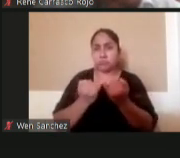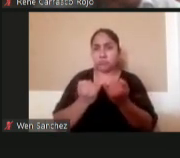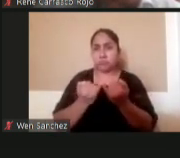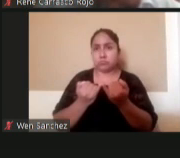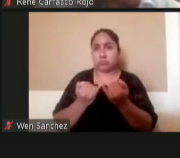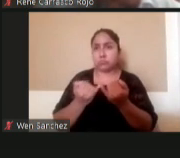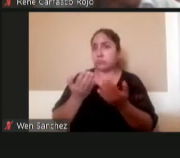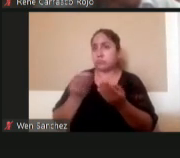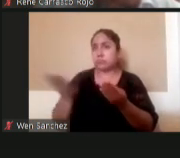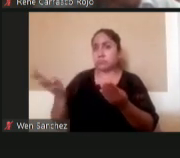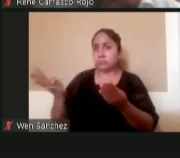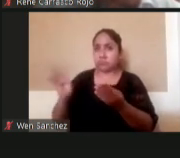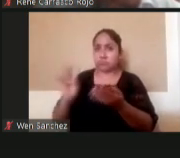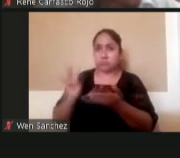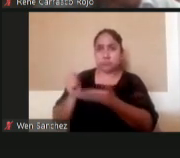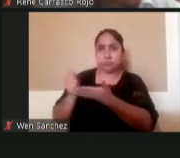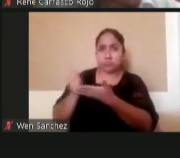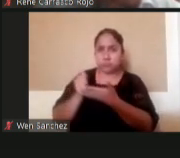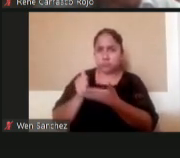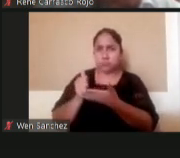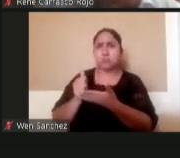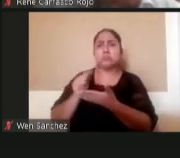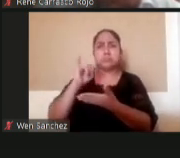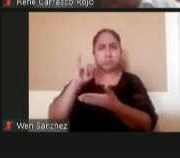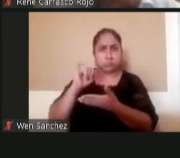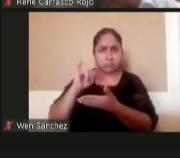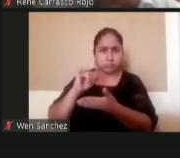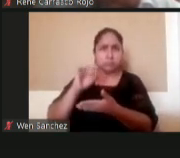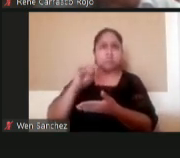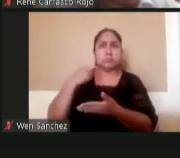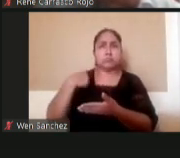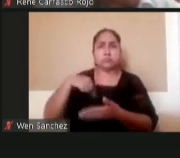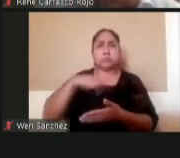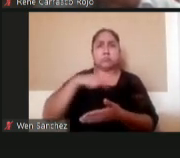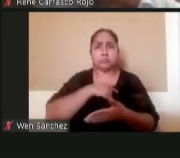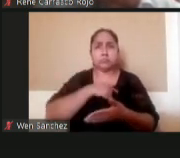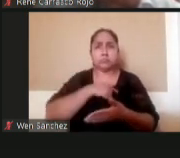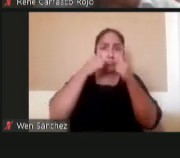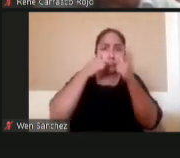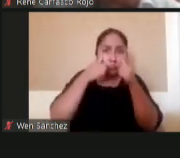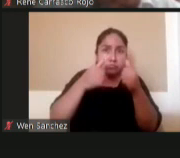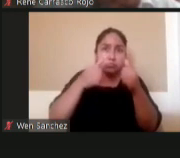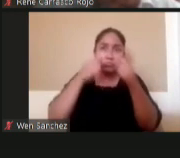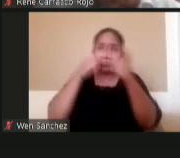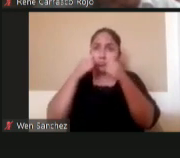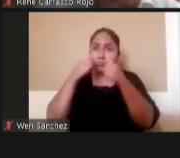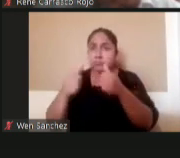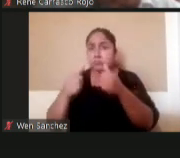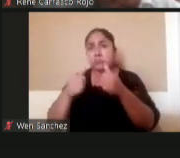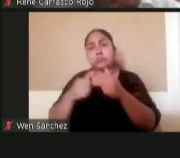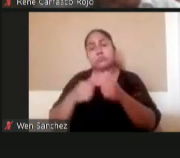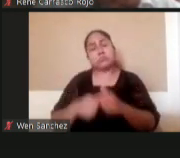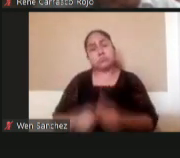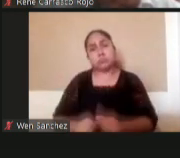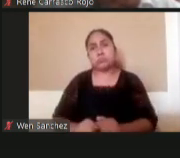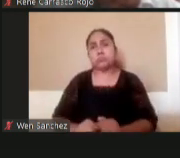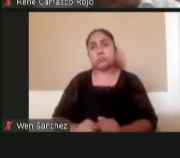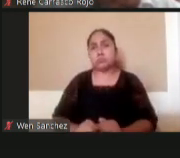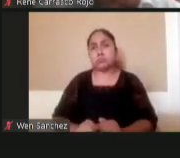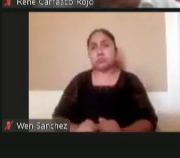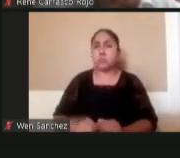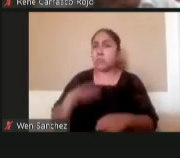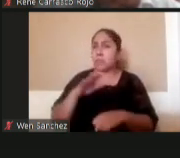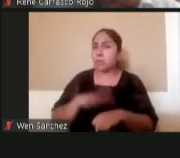que obviamente se estará atendiendo esto como se hace y poniendo un mayor